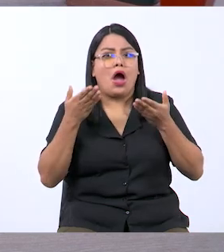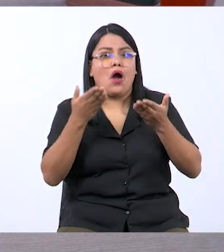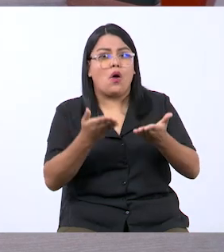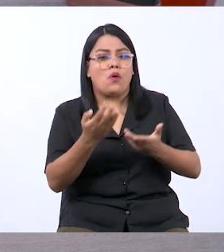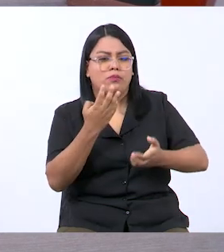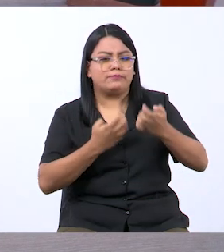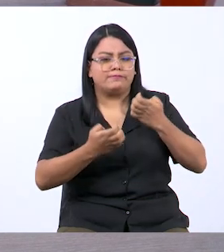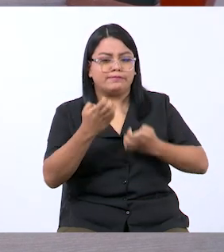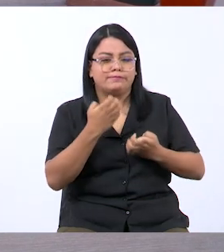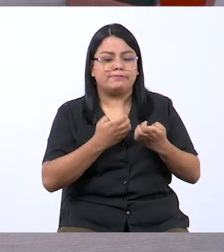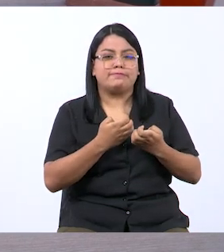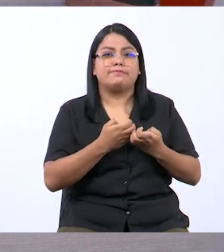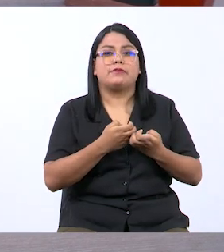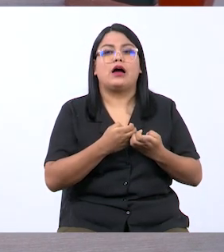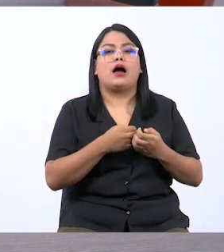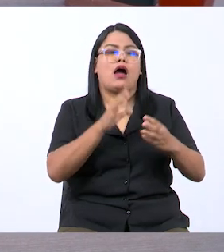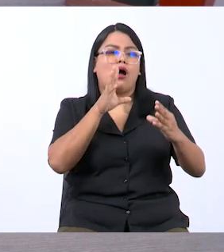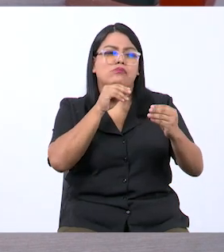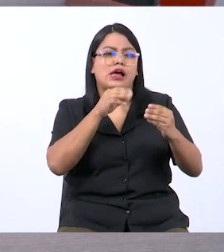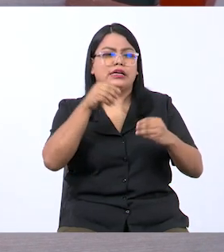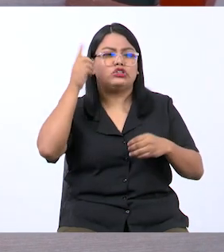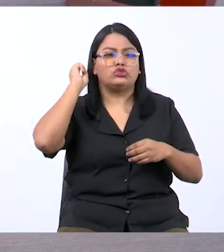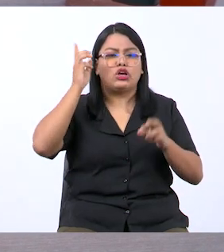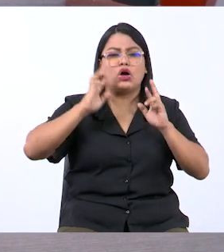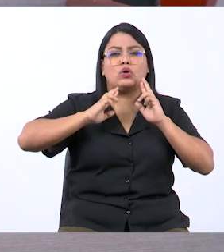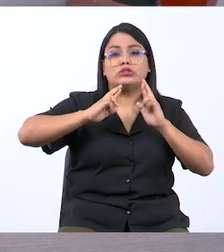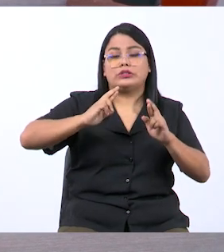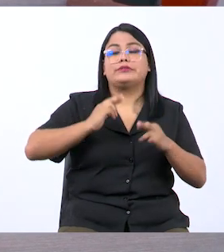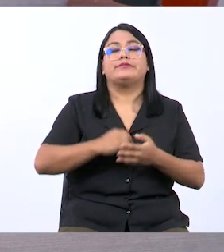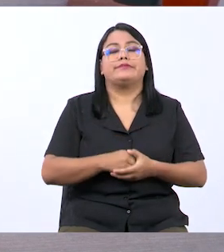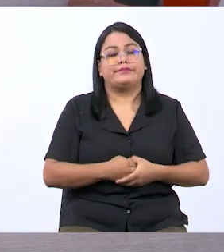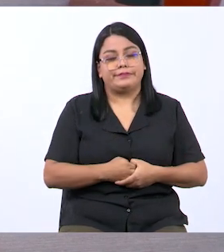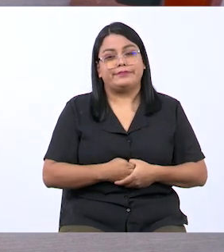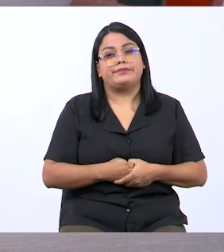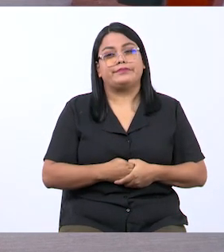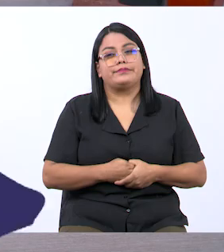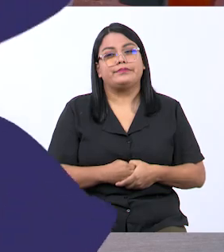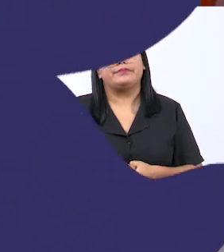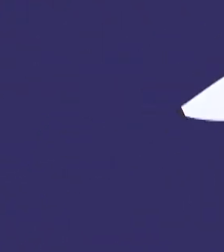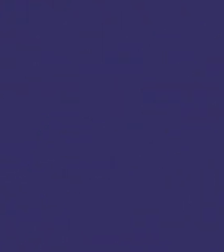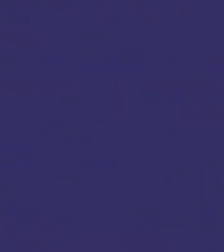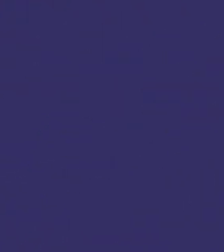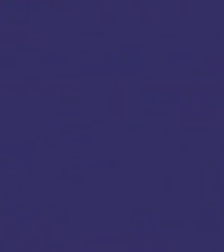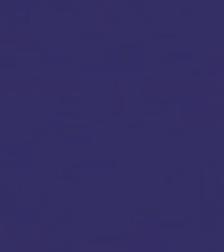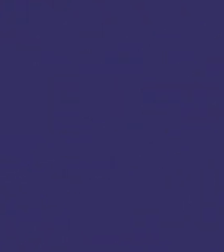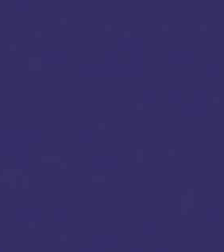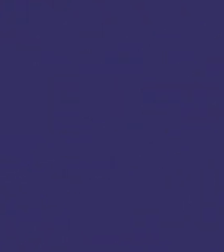autoevaluación en la que se converse con el profesor sobre los resultados de esta.